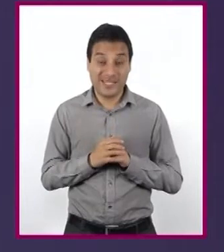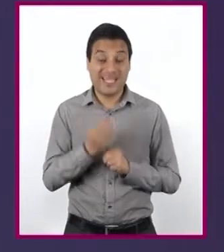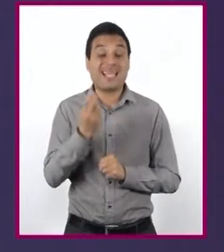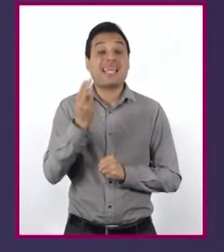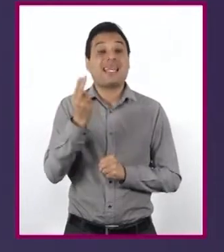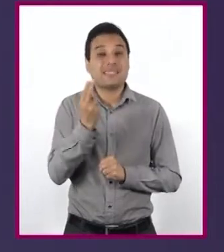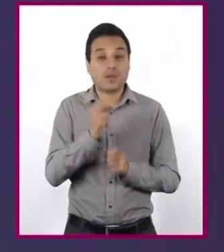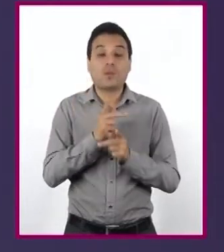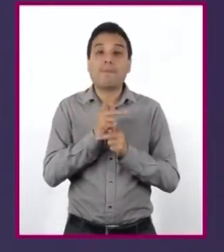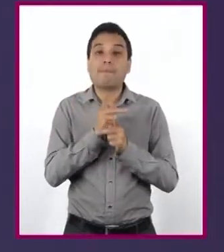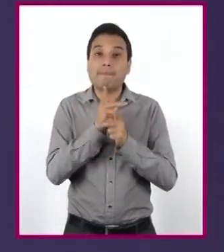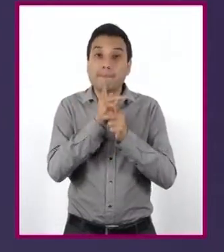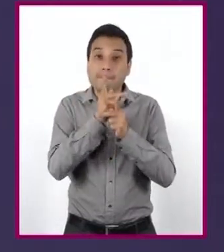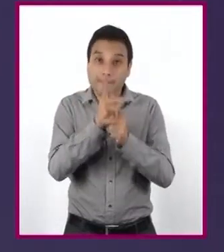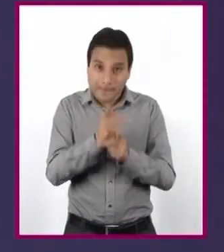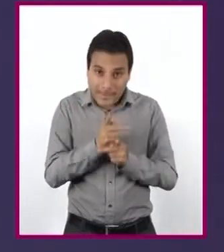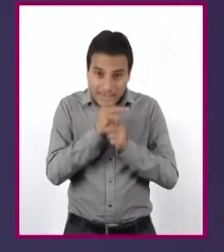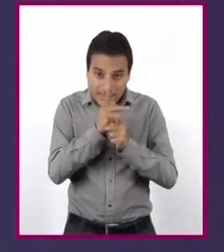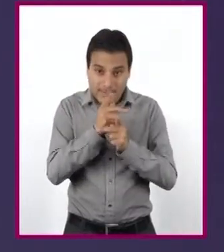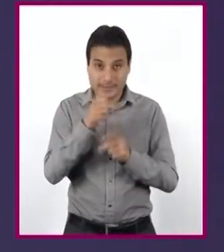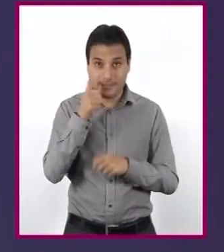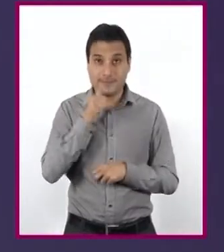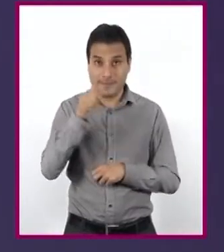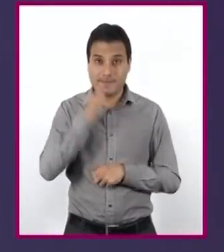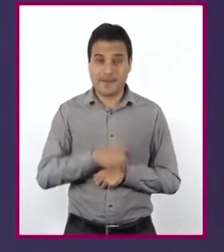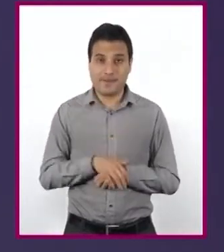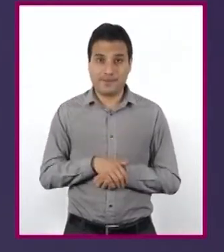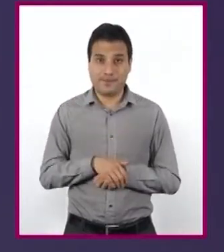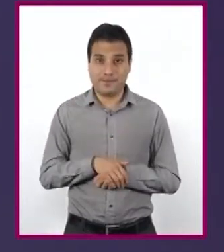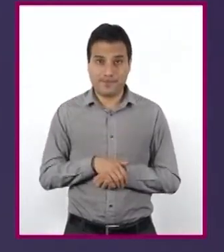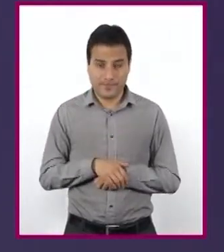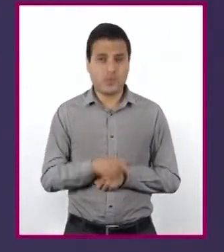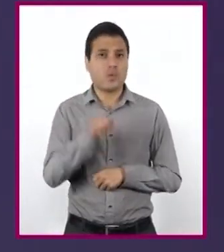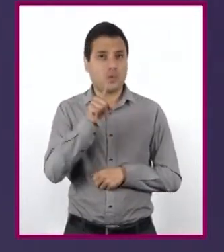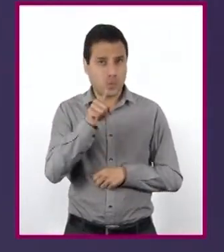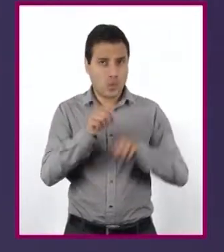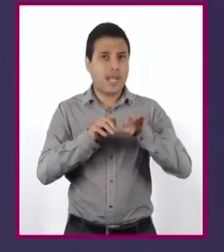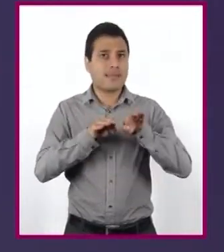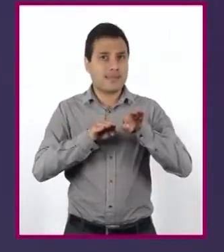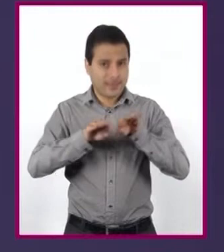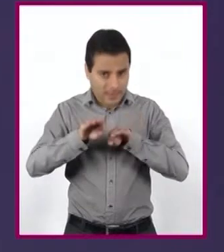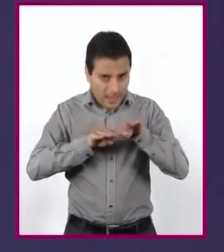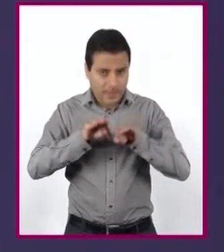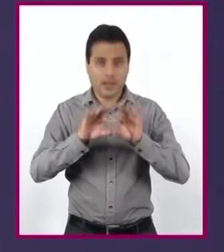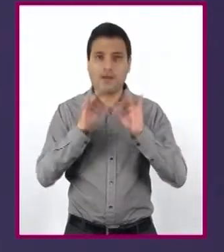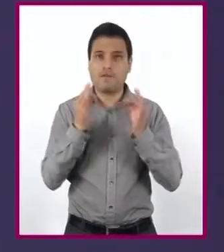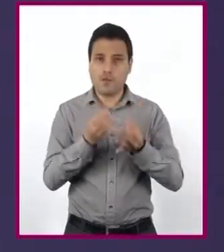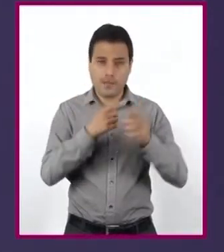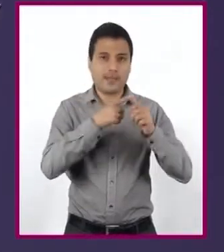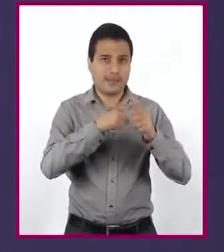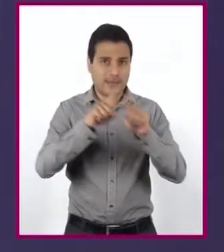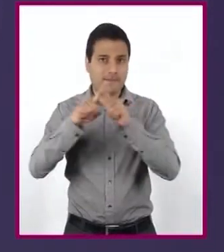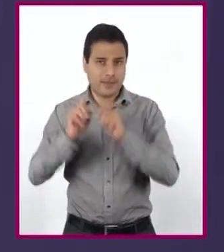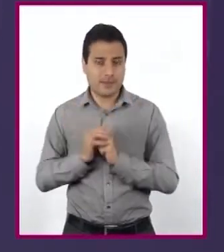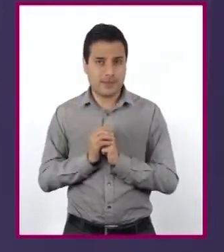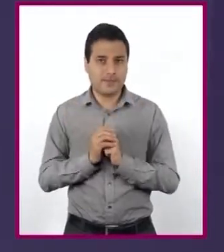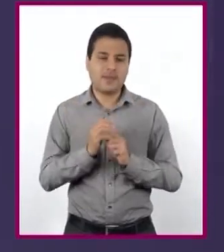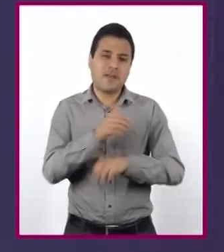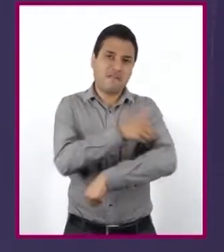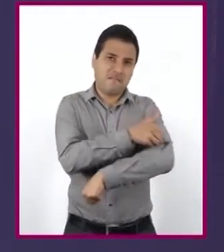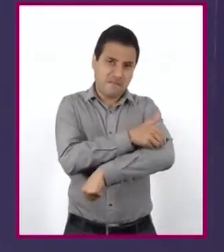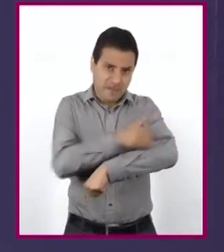ser pacientes, tolerantes y practicar nuevas maneras de trabajo colaborativo, en familia y a